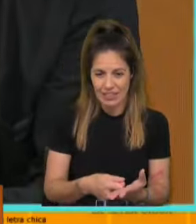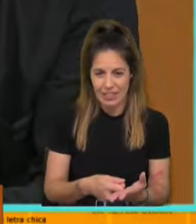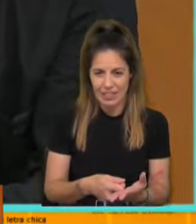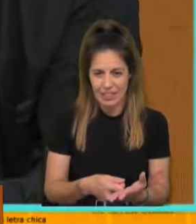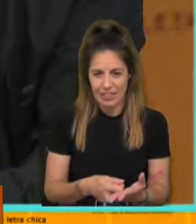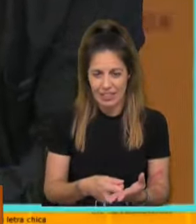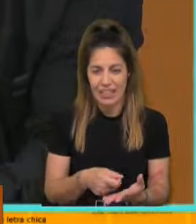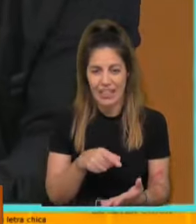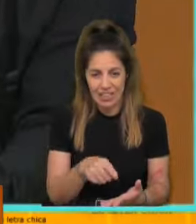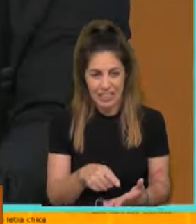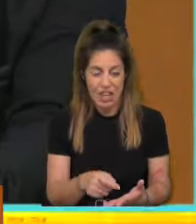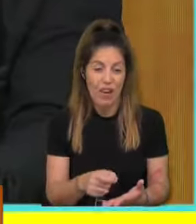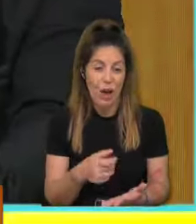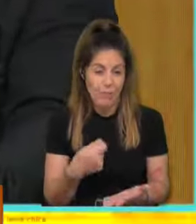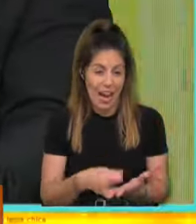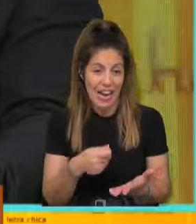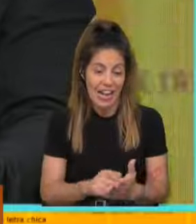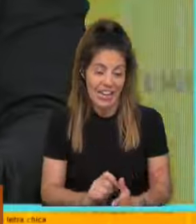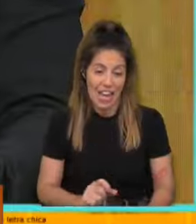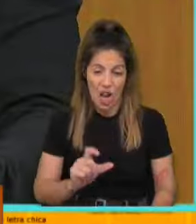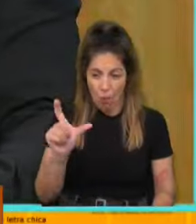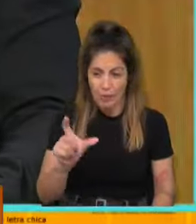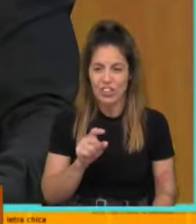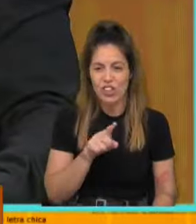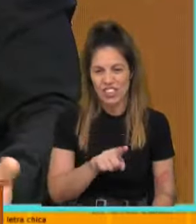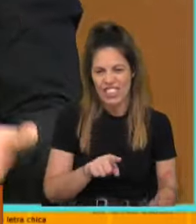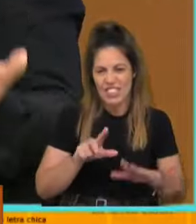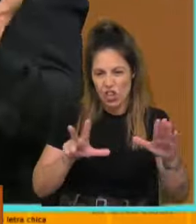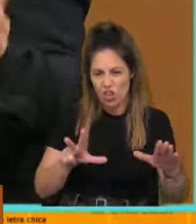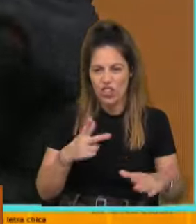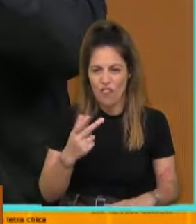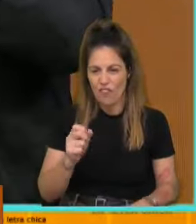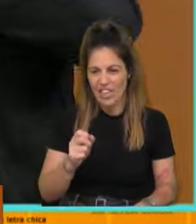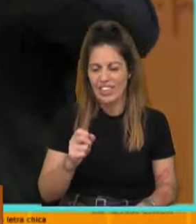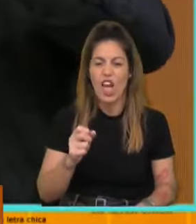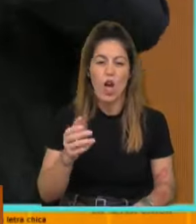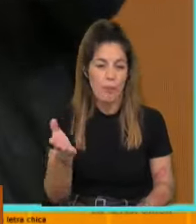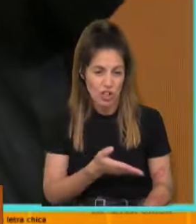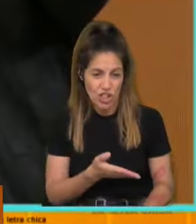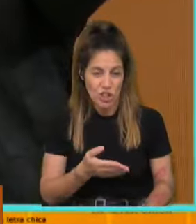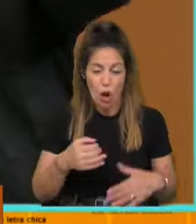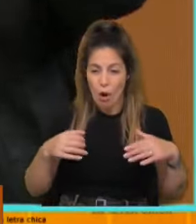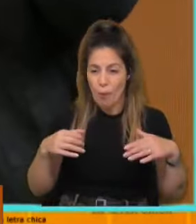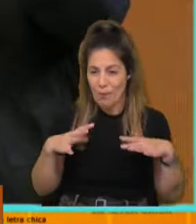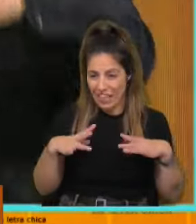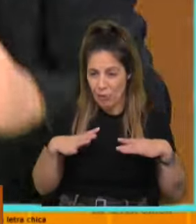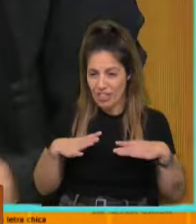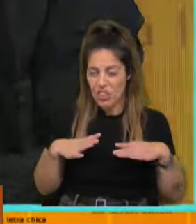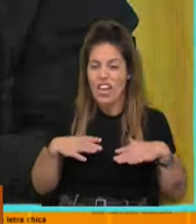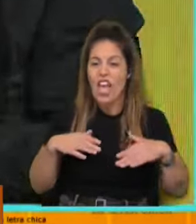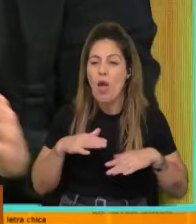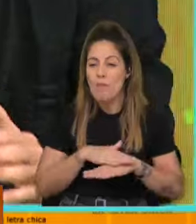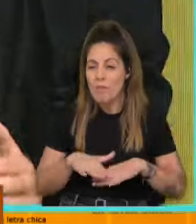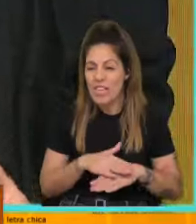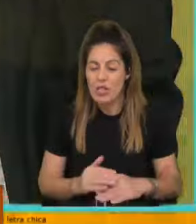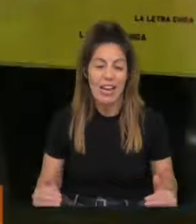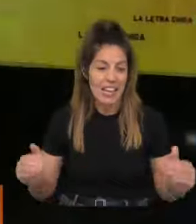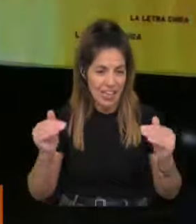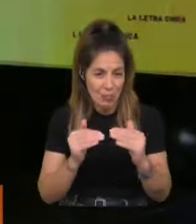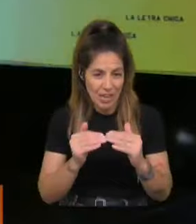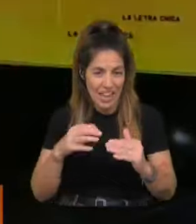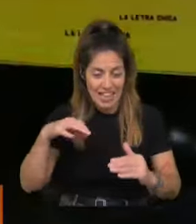que va a cubrir el aumento de un 20 un 18 20% para que las jubilaciones mínimas queden equiparadas a los 22,200 pes del saio mínimo